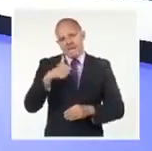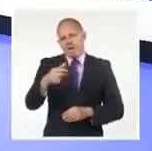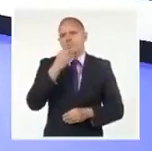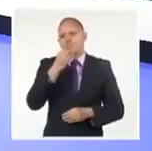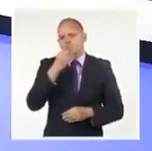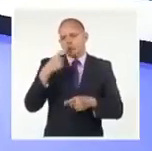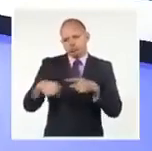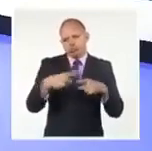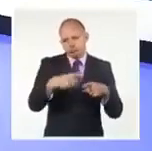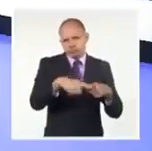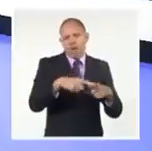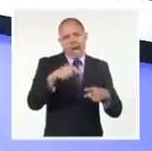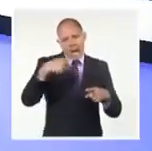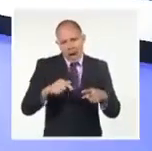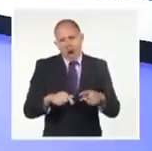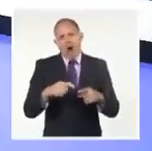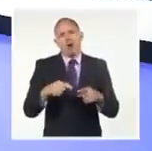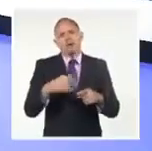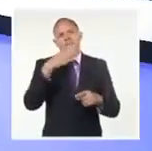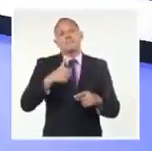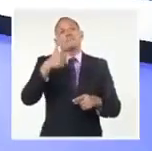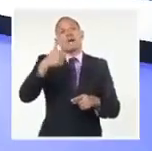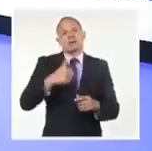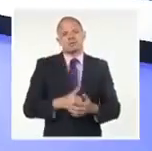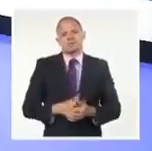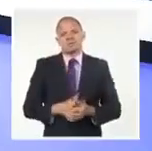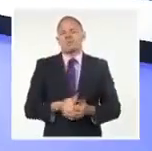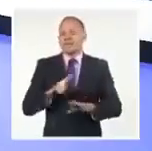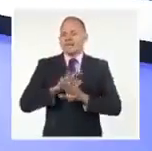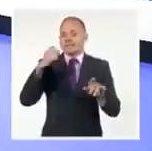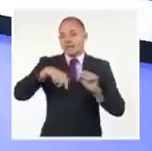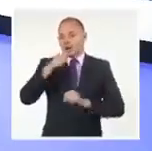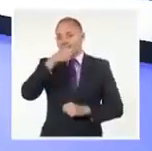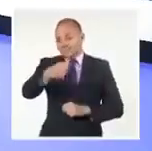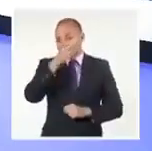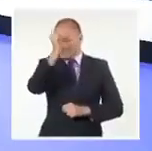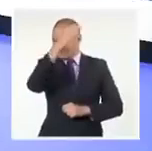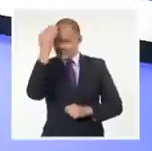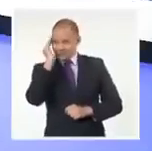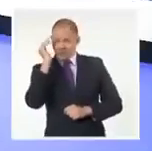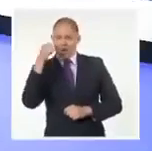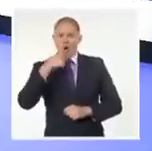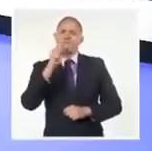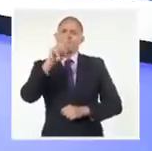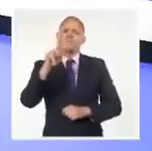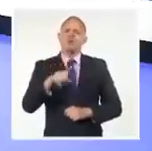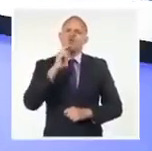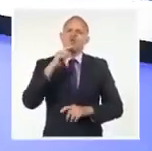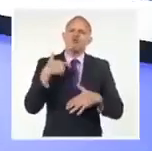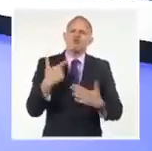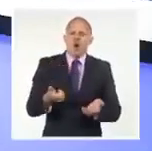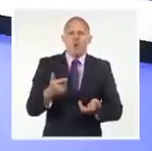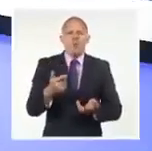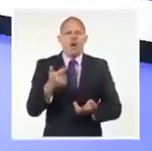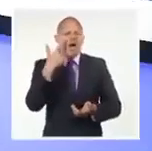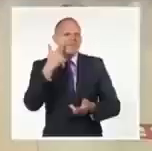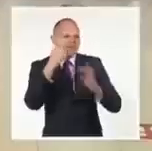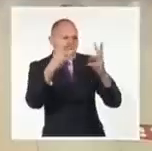Lázaro Manuel Alonso intercambió con viajeros y directivos de la autoridad en frontera para conocer sobre el impacto de ambas resoluciones.